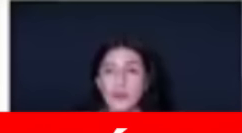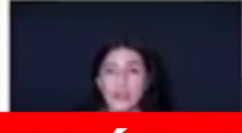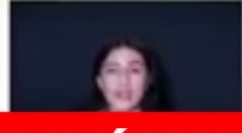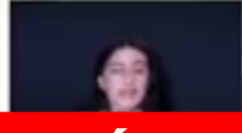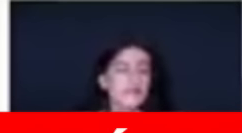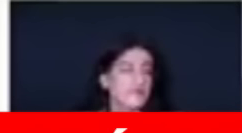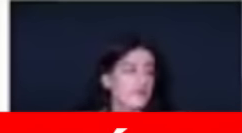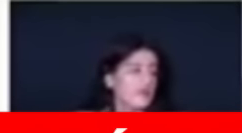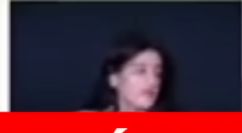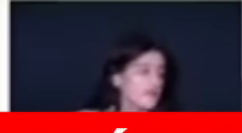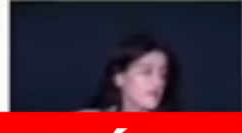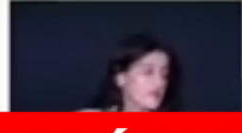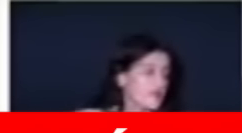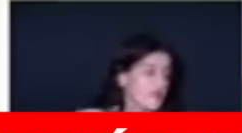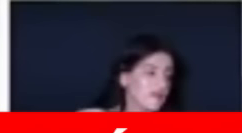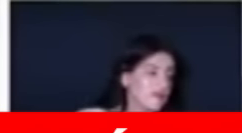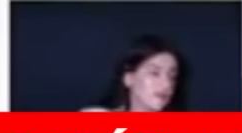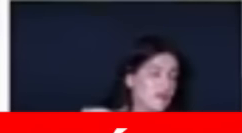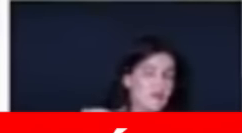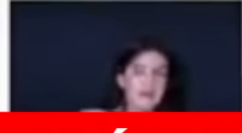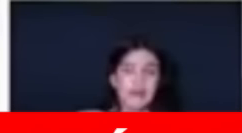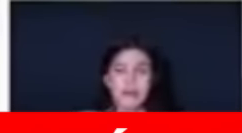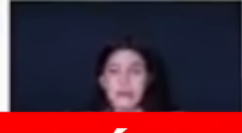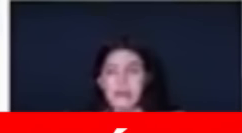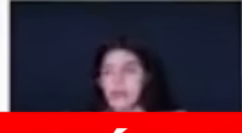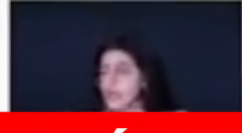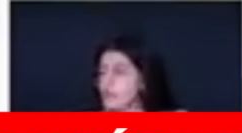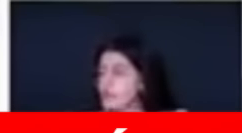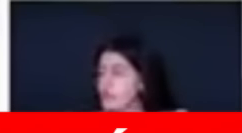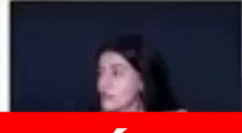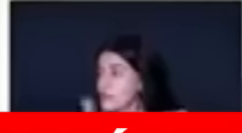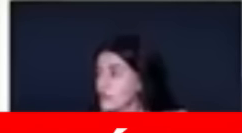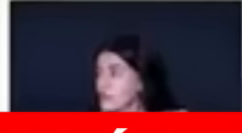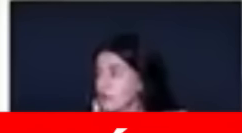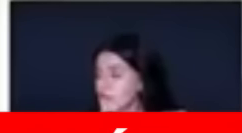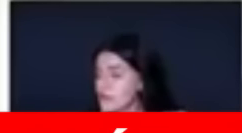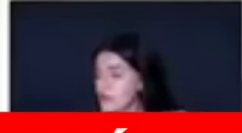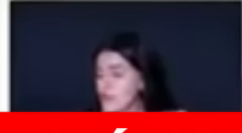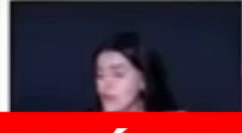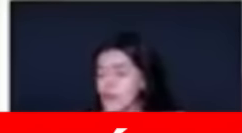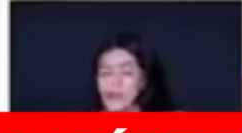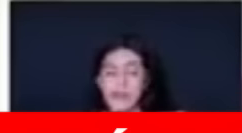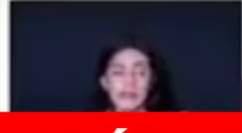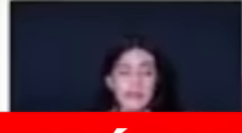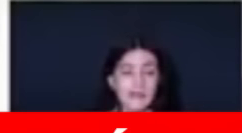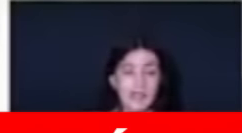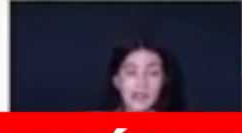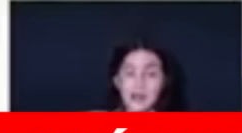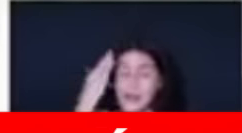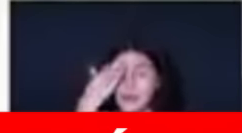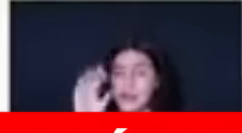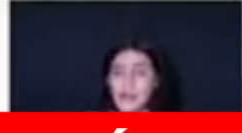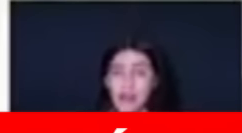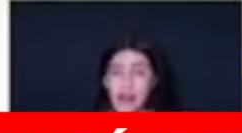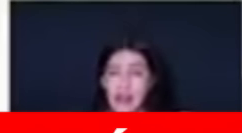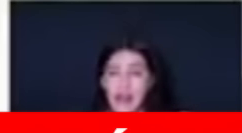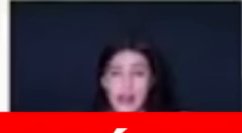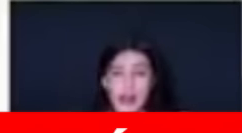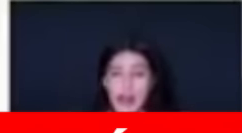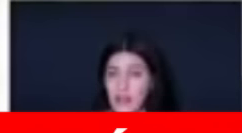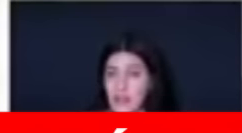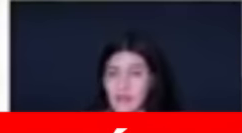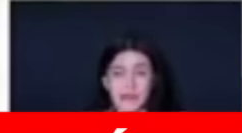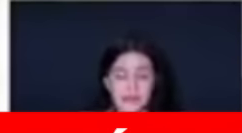anchas con total impunidad y van y vienen porque saben que nadie,